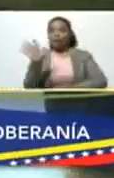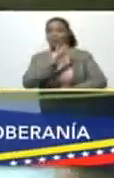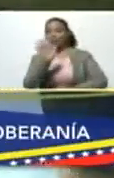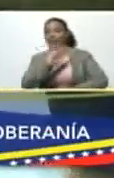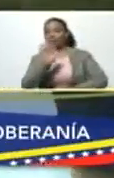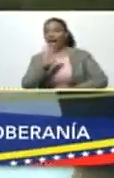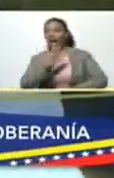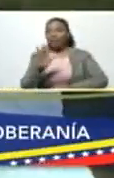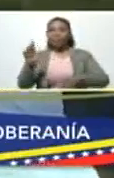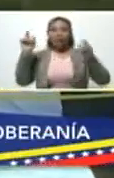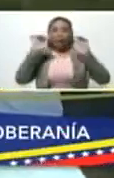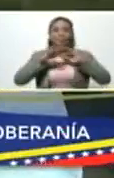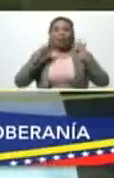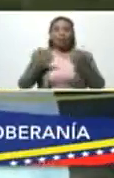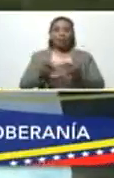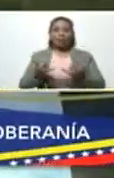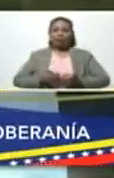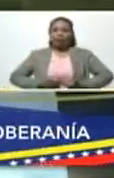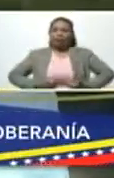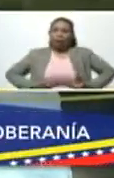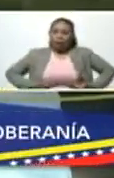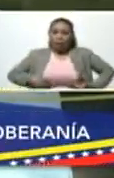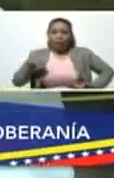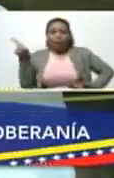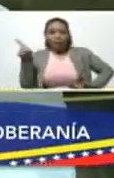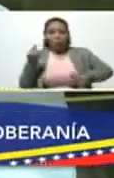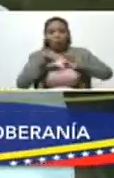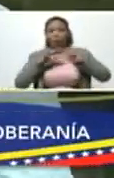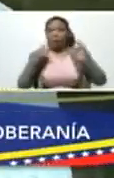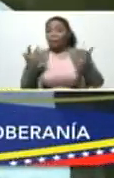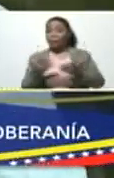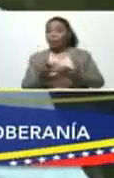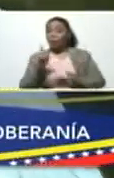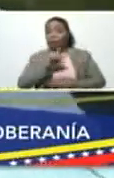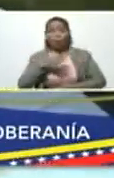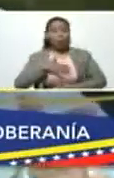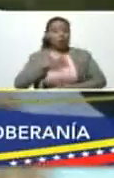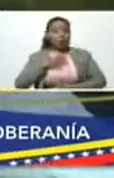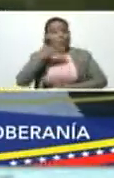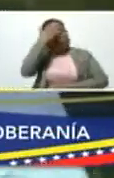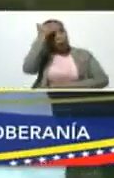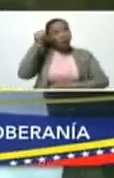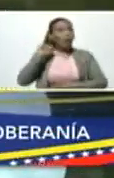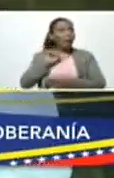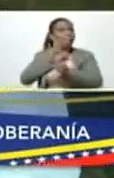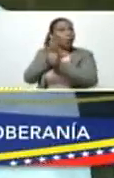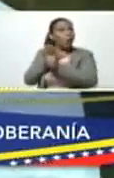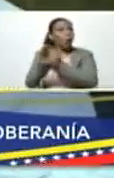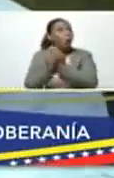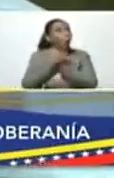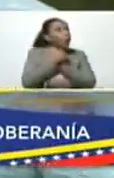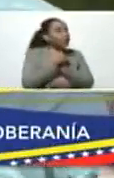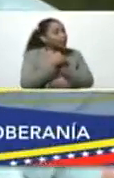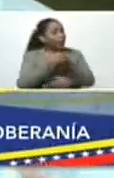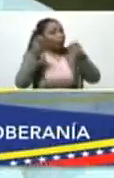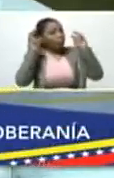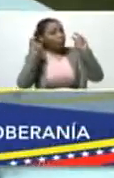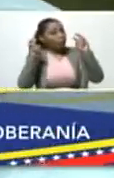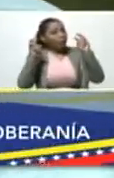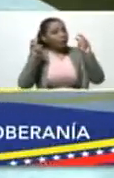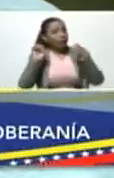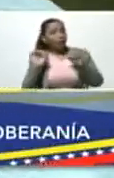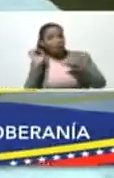pandemias. La pandemia del hambre es una pandemia que no podemos pasar por alto y ocultarla como consecuencia de la